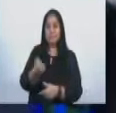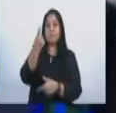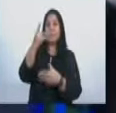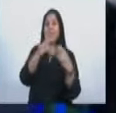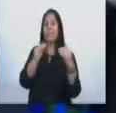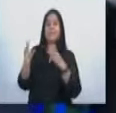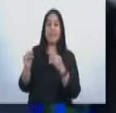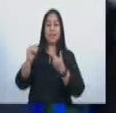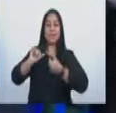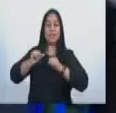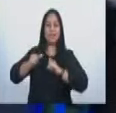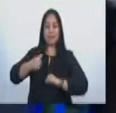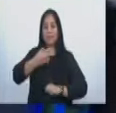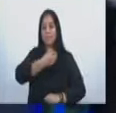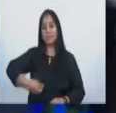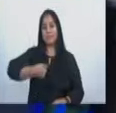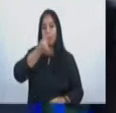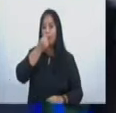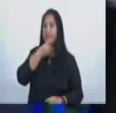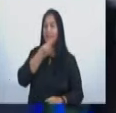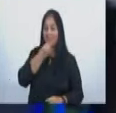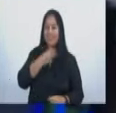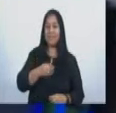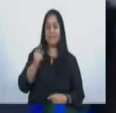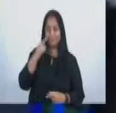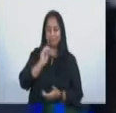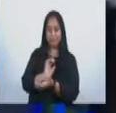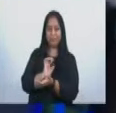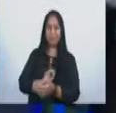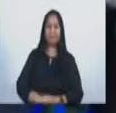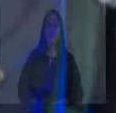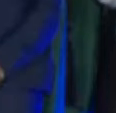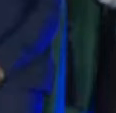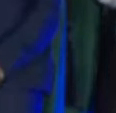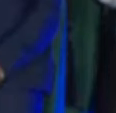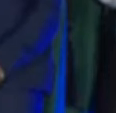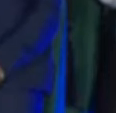diálogo abierto con el presidente Bernardo Arévalo no se